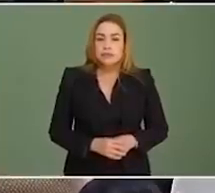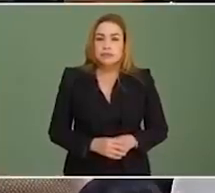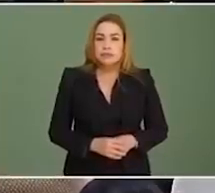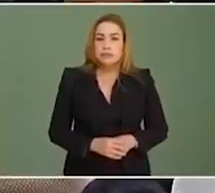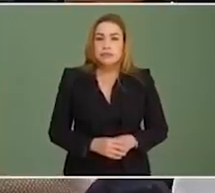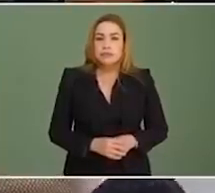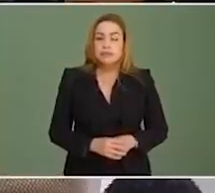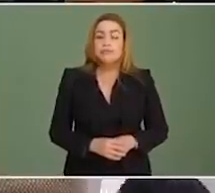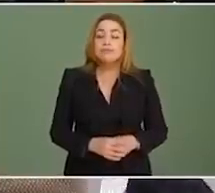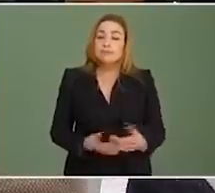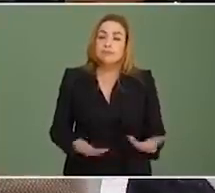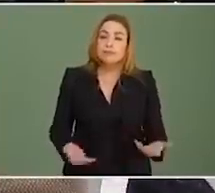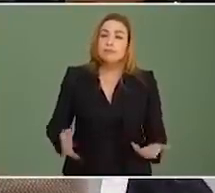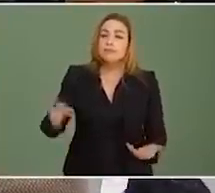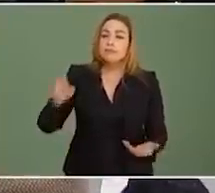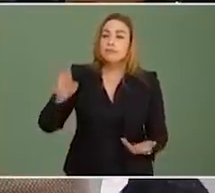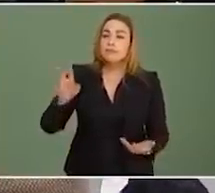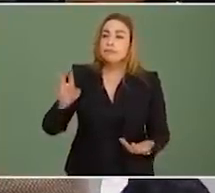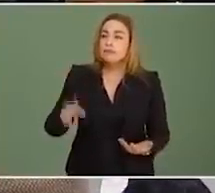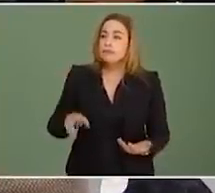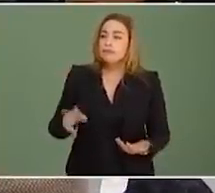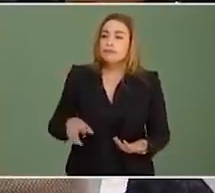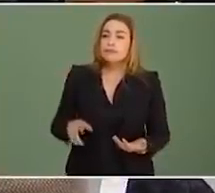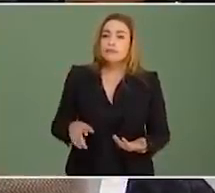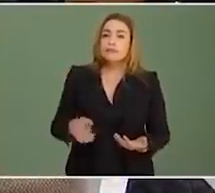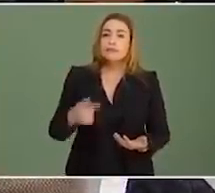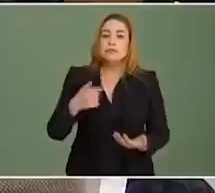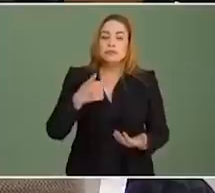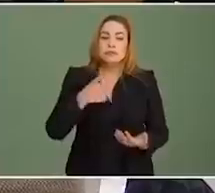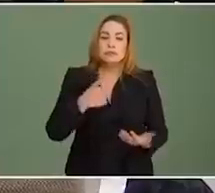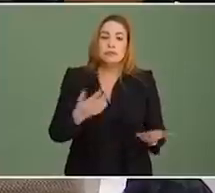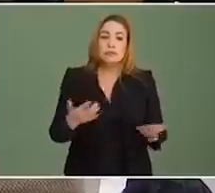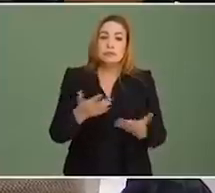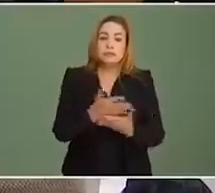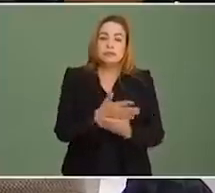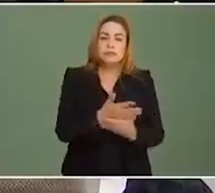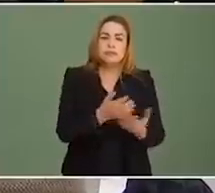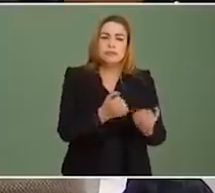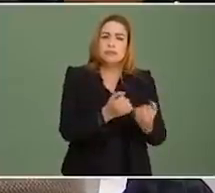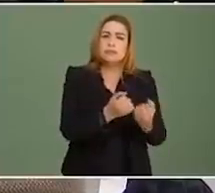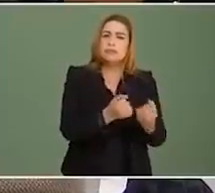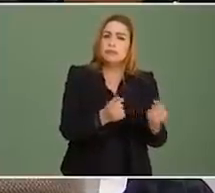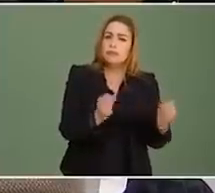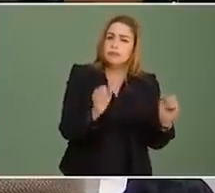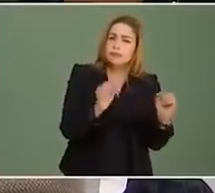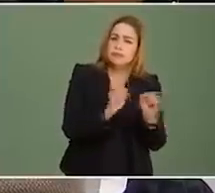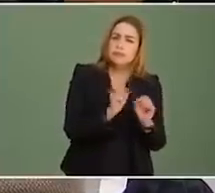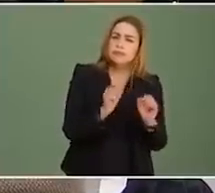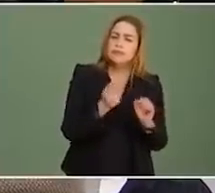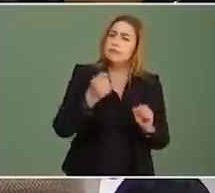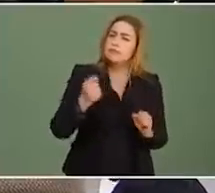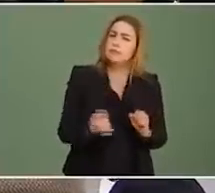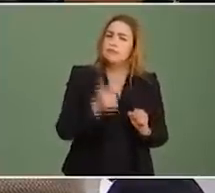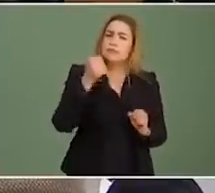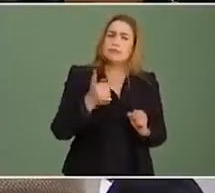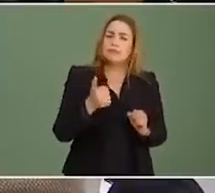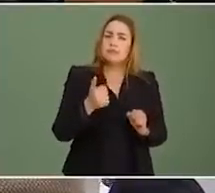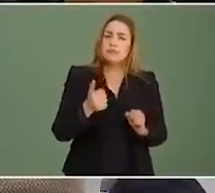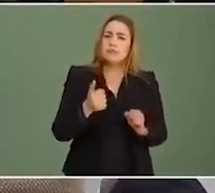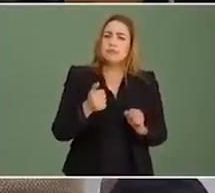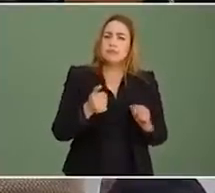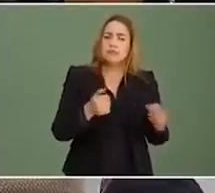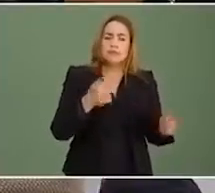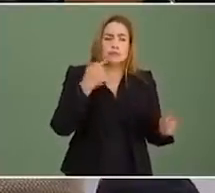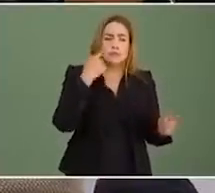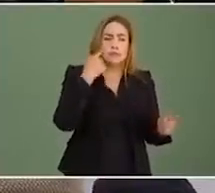efectivamente cuando yo integraba en la primera sala por primera vez en una resolución se establecieron